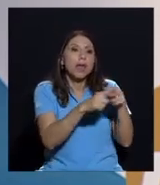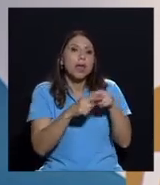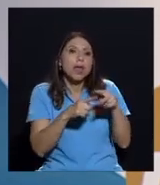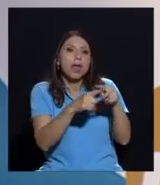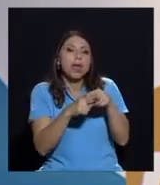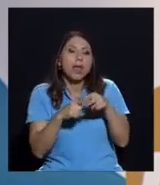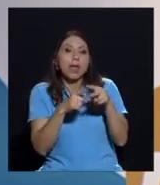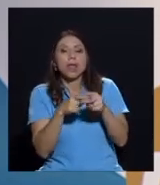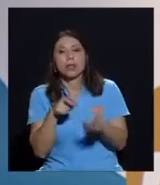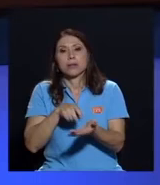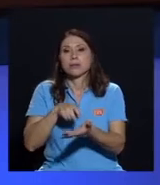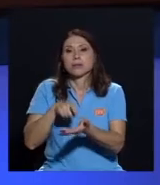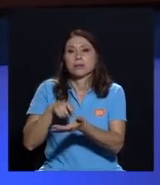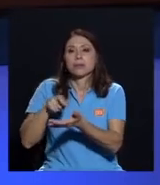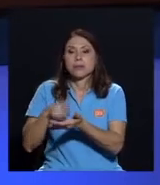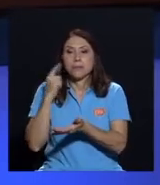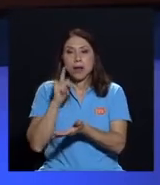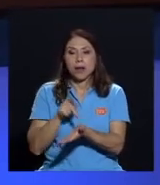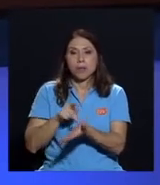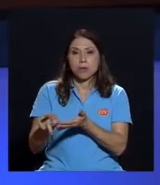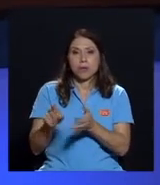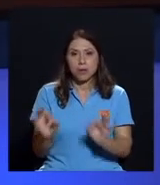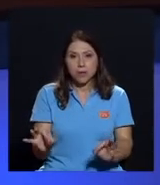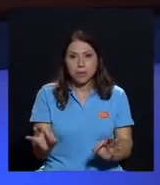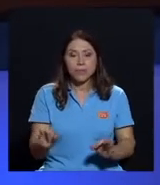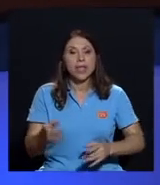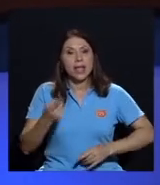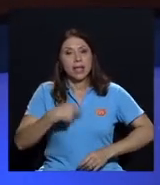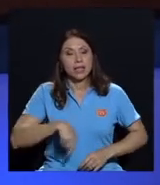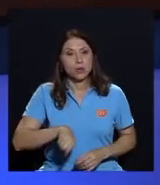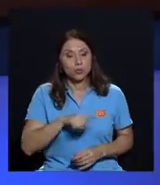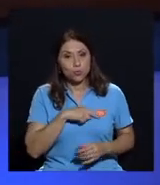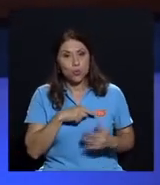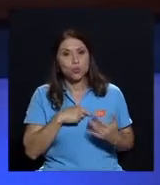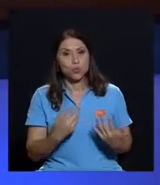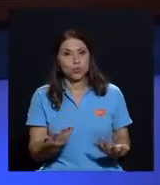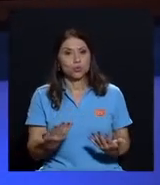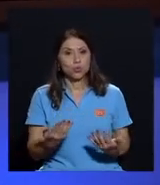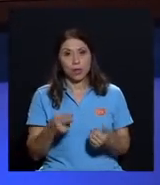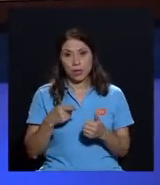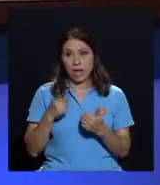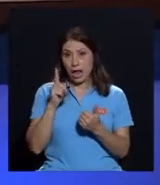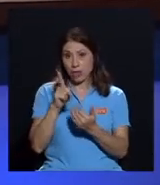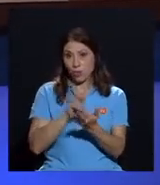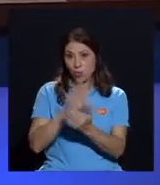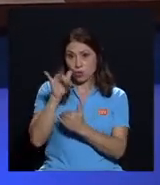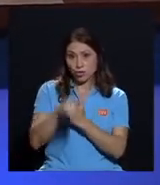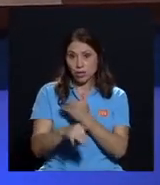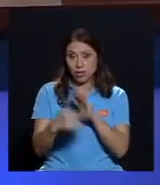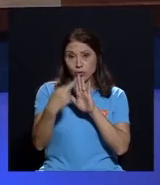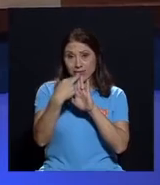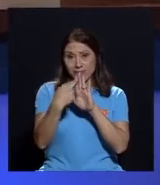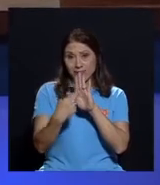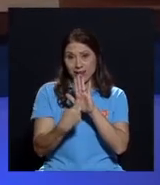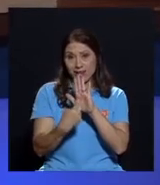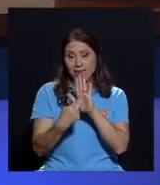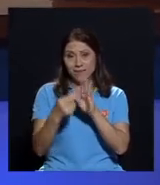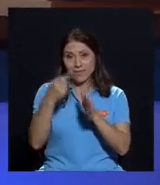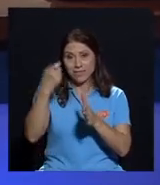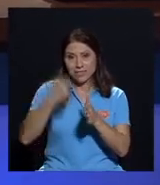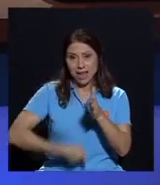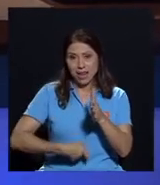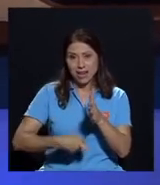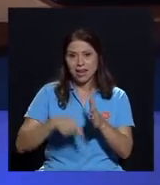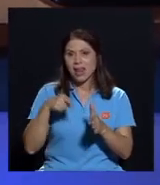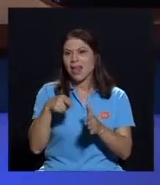legalmente el que nosotros primero un proyecto de regla fiscal esto qué es lo que buscará